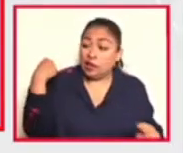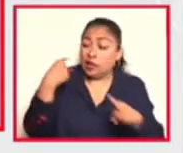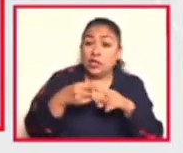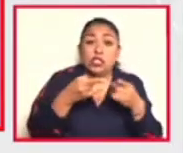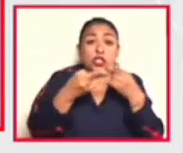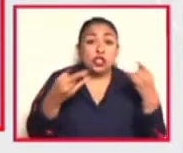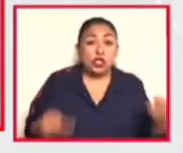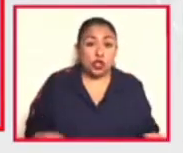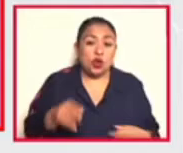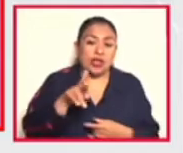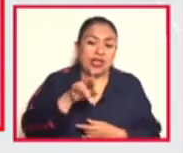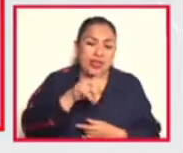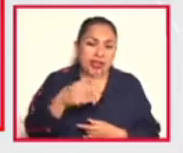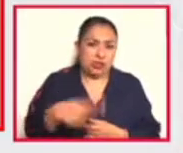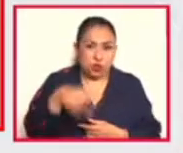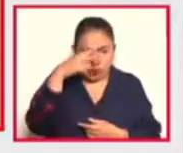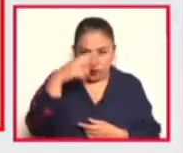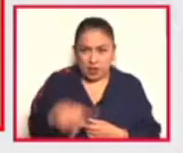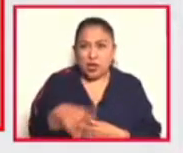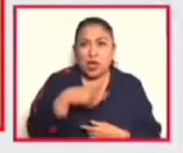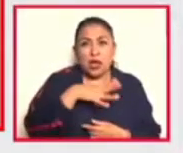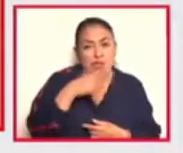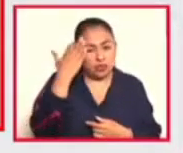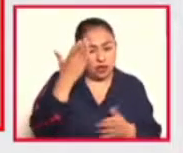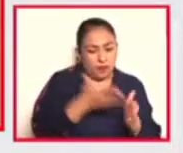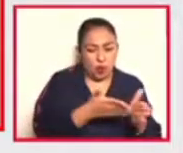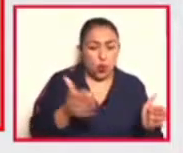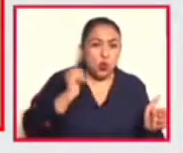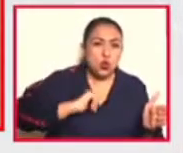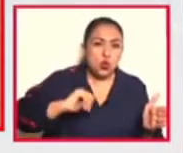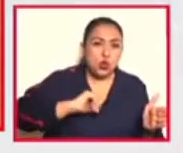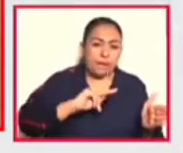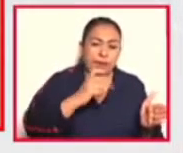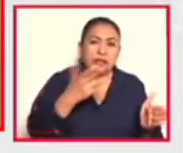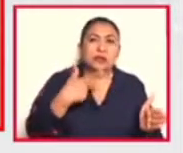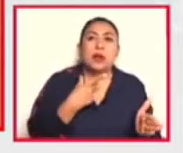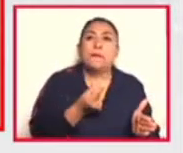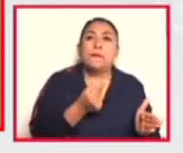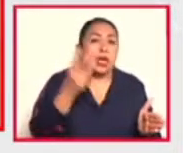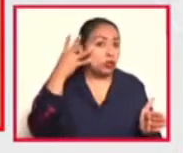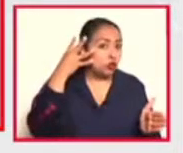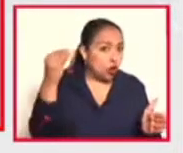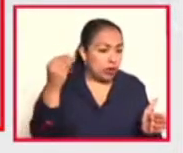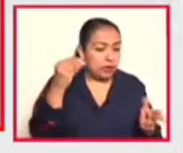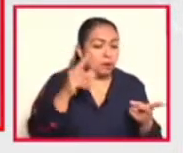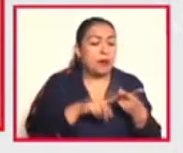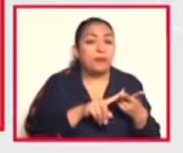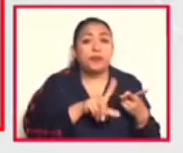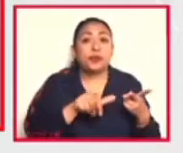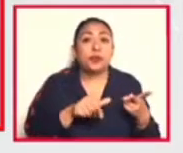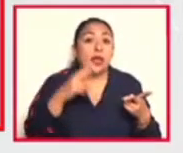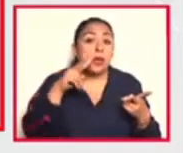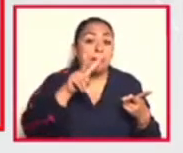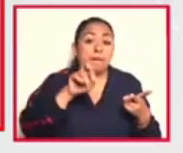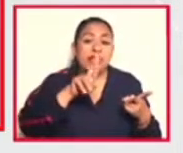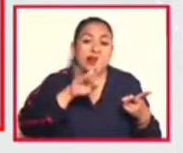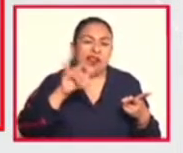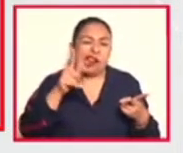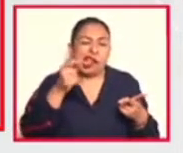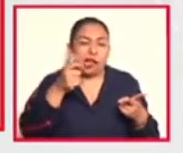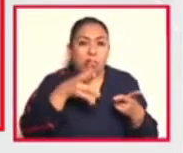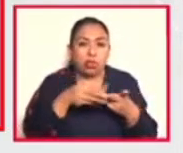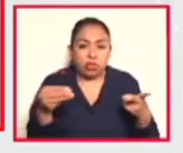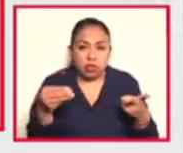mexicanas que pasa por el periodo prehispánico, los perritos de Colima, el periodo virreinal donde casi desaparecen y tenemos